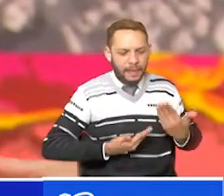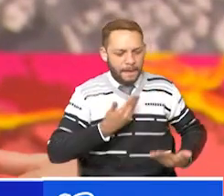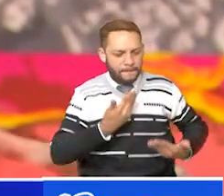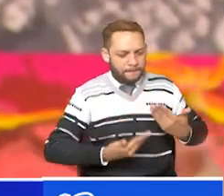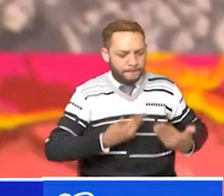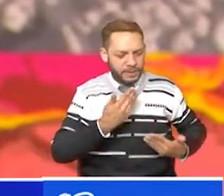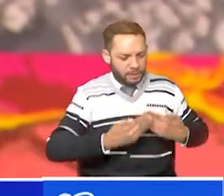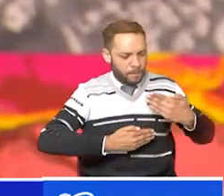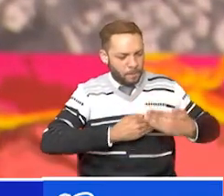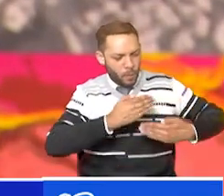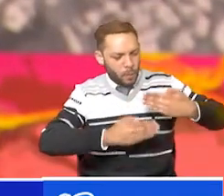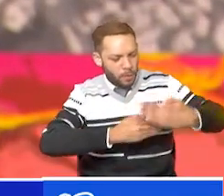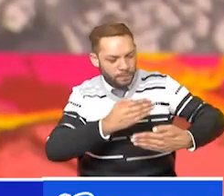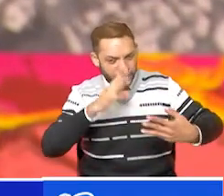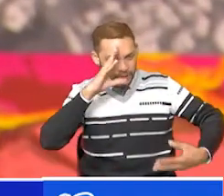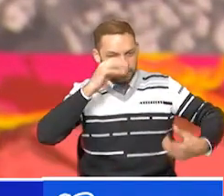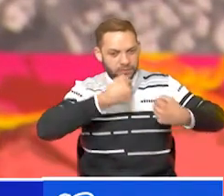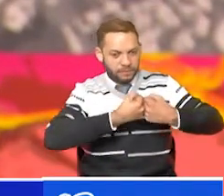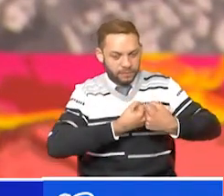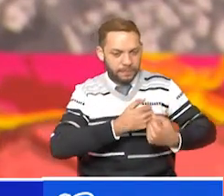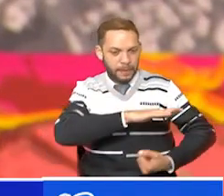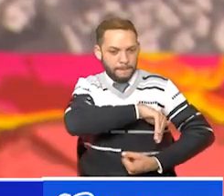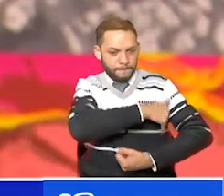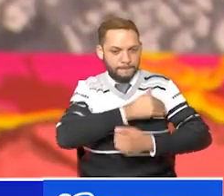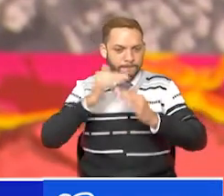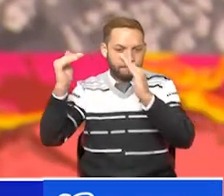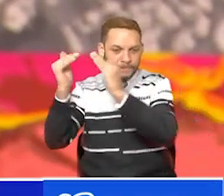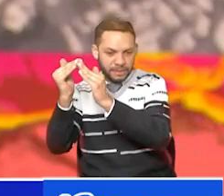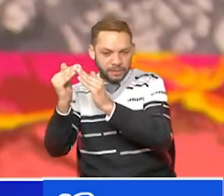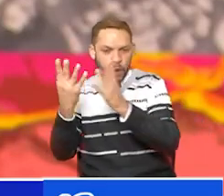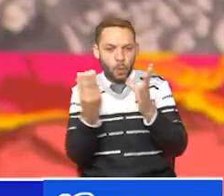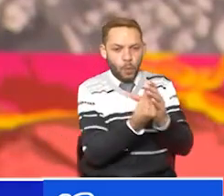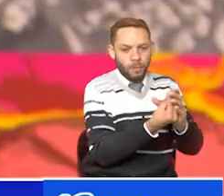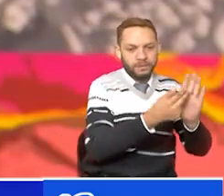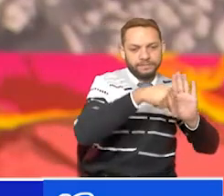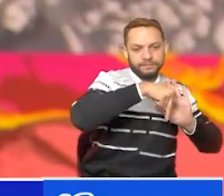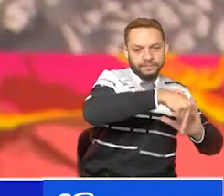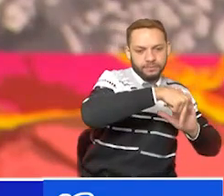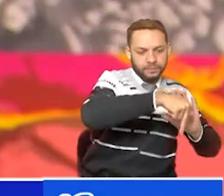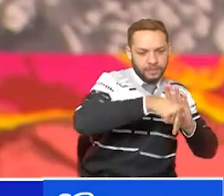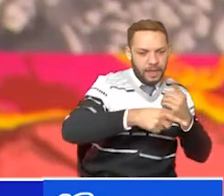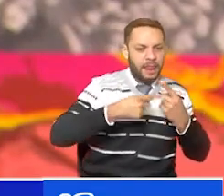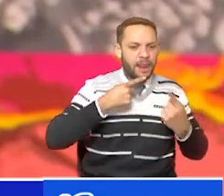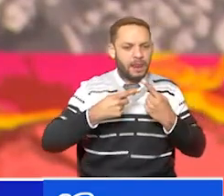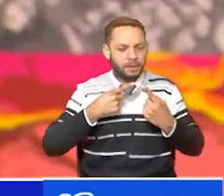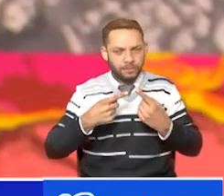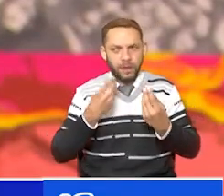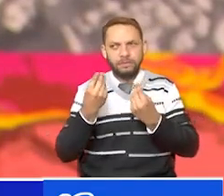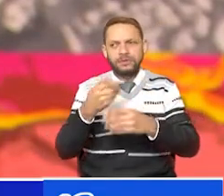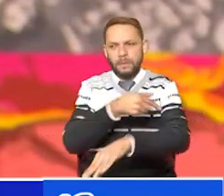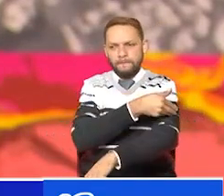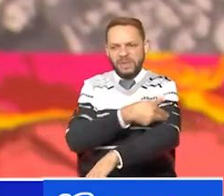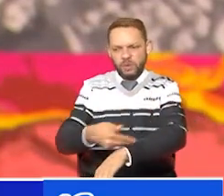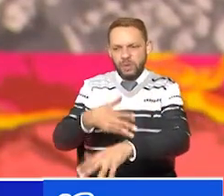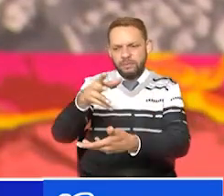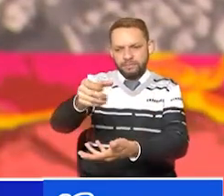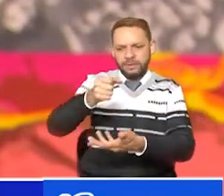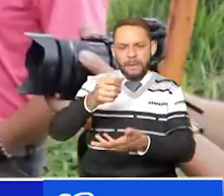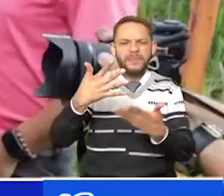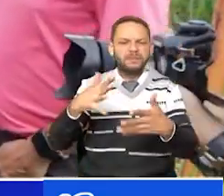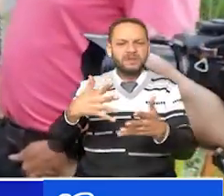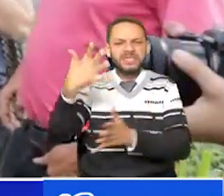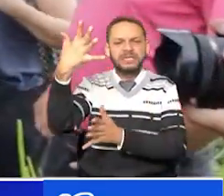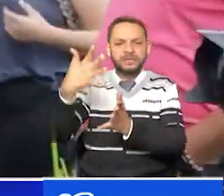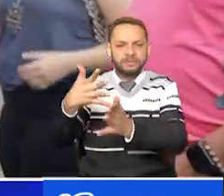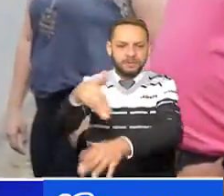del convenio entre el Ministerio de vivienda y la unidad nacional de gestión del riesgo que también estamos hablando de los miles de millones de pesos probablemente más de 5000 millones de